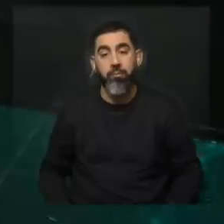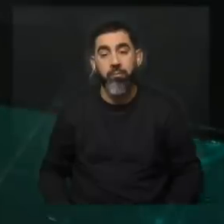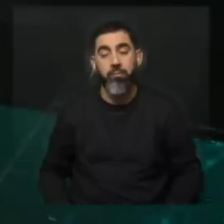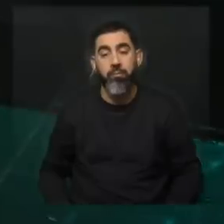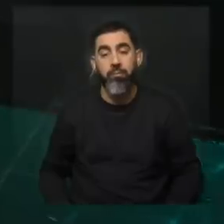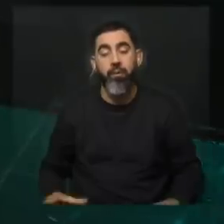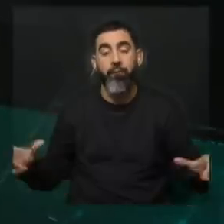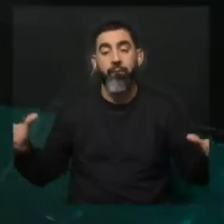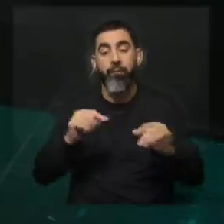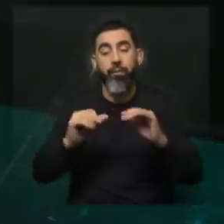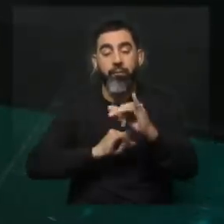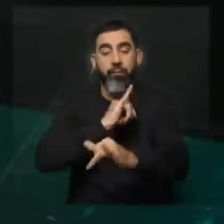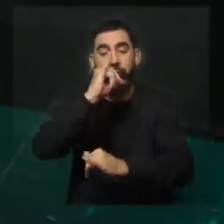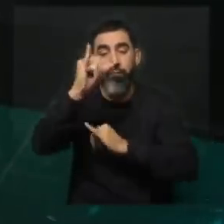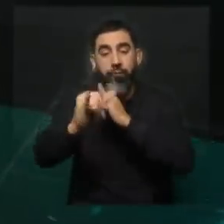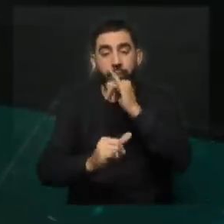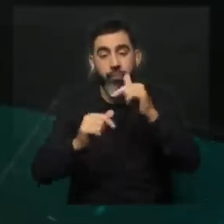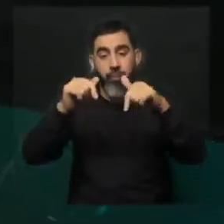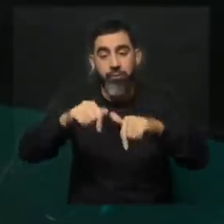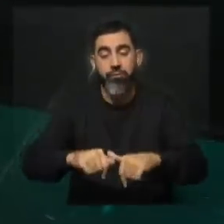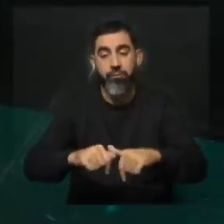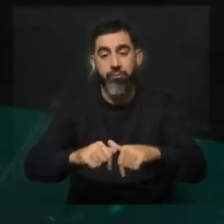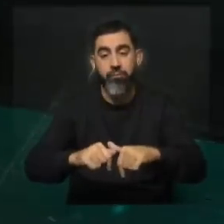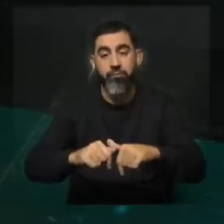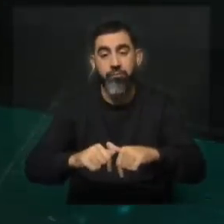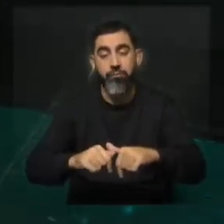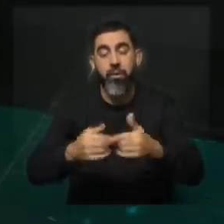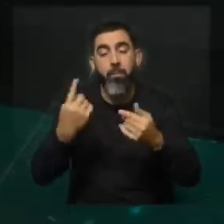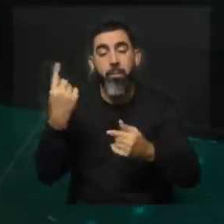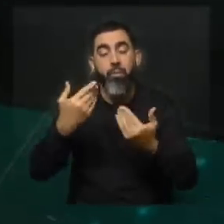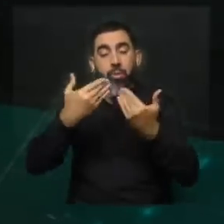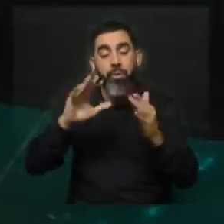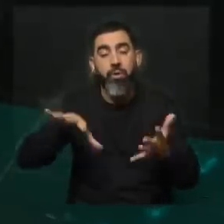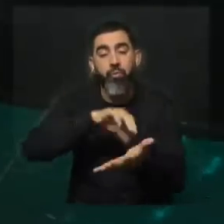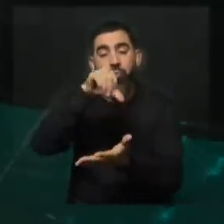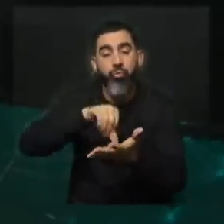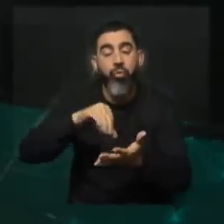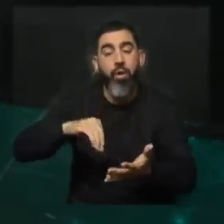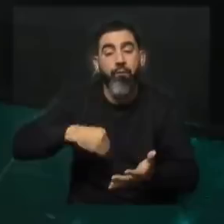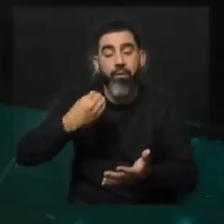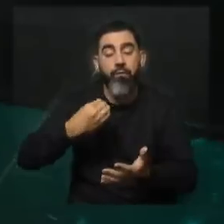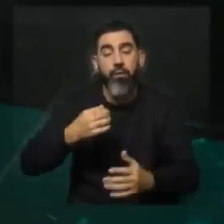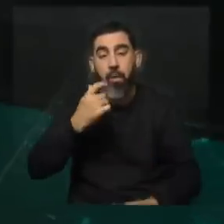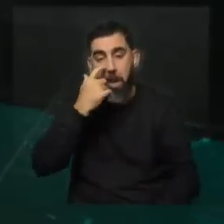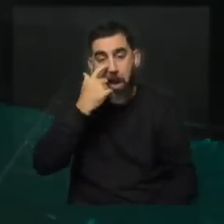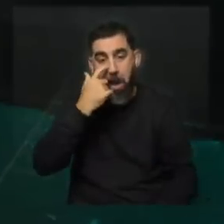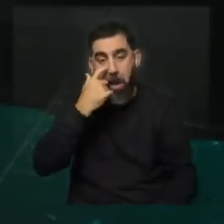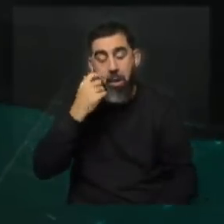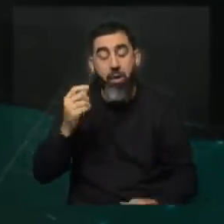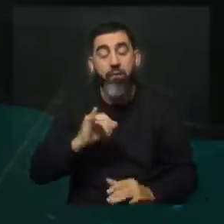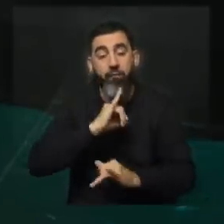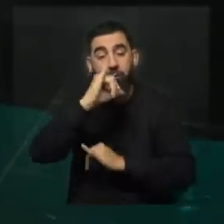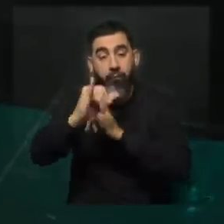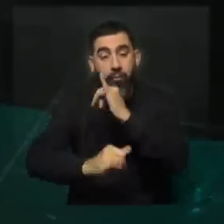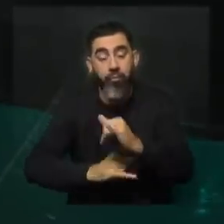señores señores hasta acá llegamos con la primera edición de MB de noticias en minutos arranca ciudad Viva en la pantalla de TV ciudad la actualización